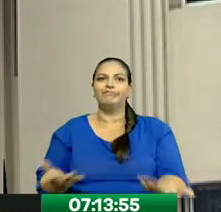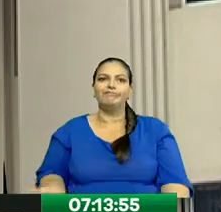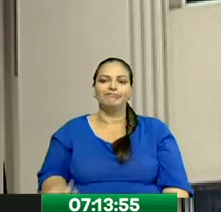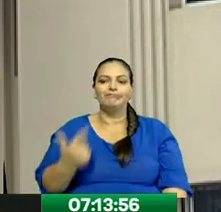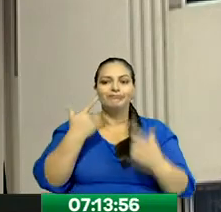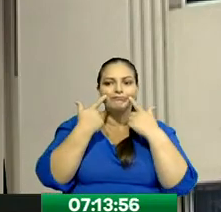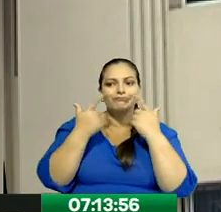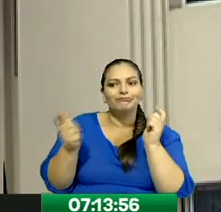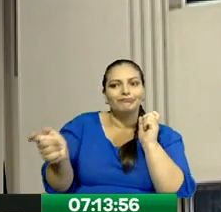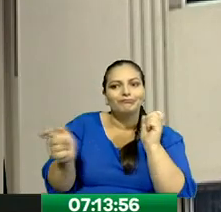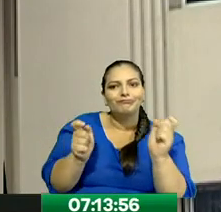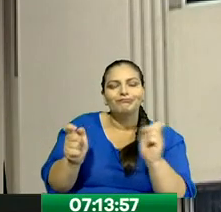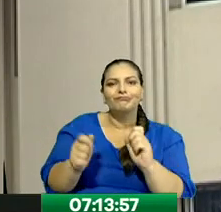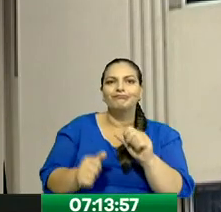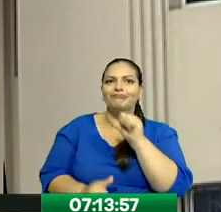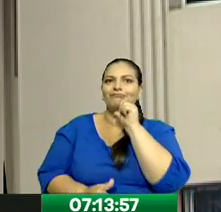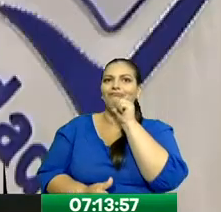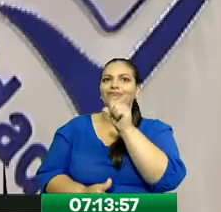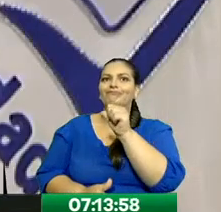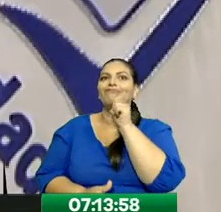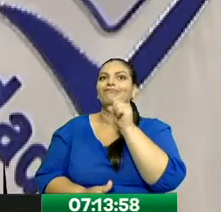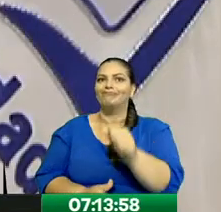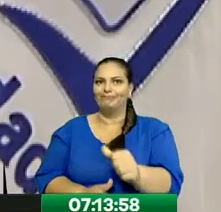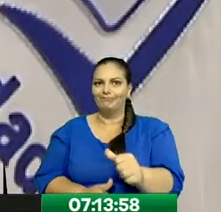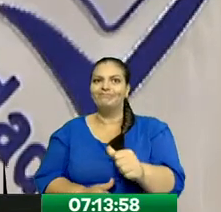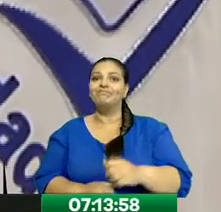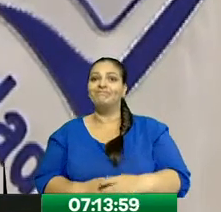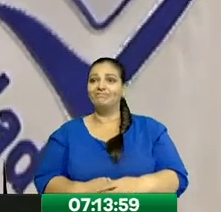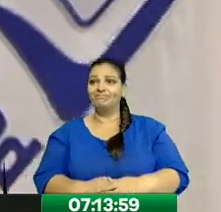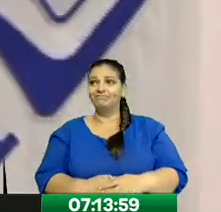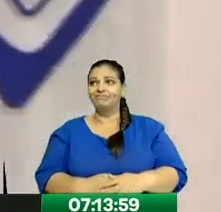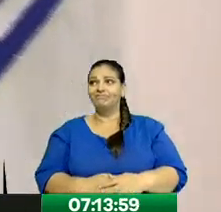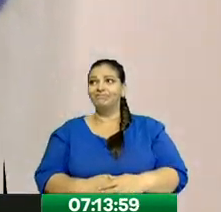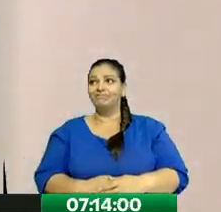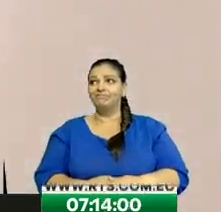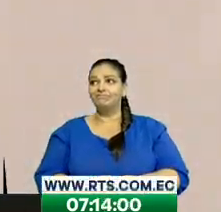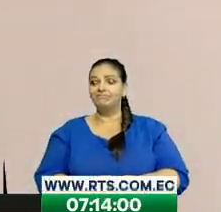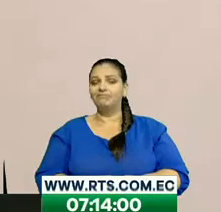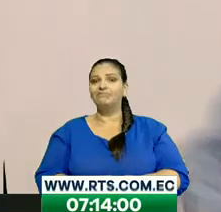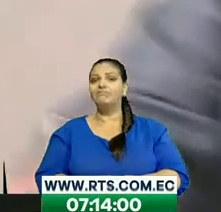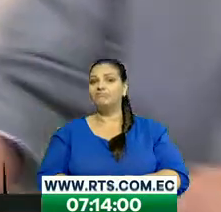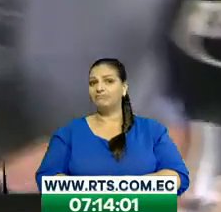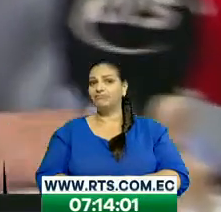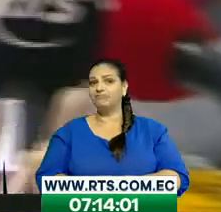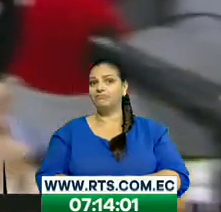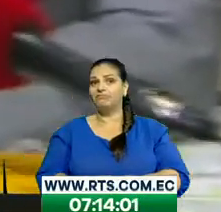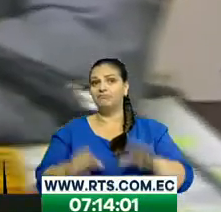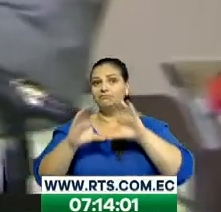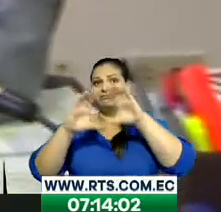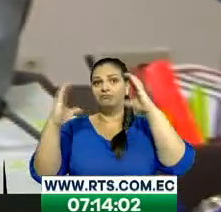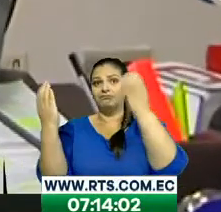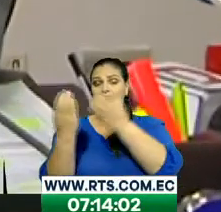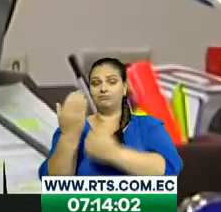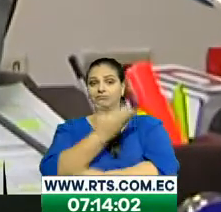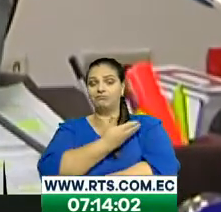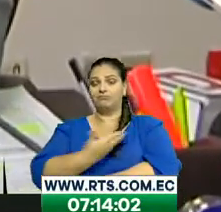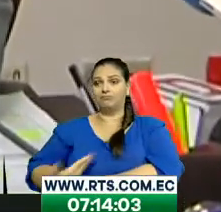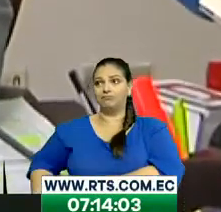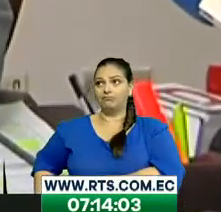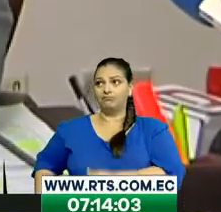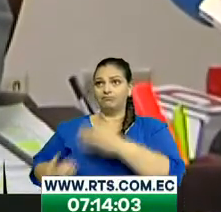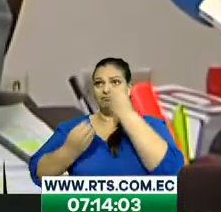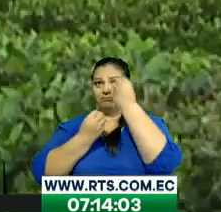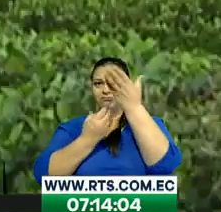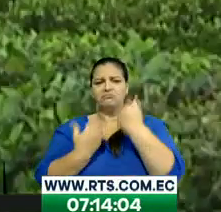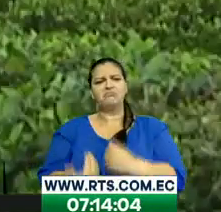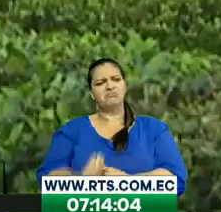aspecto legal de toda la documentación necesaria. Pero dentro del pronunciamiento de Pazley, incluye también a los miembros de la anterior comisión